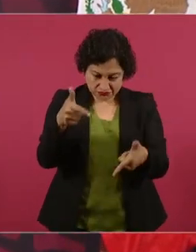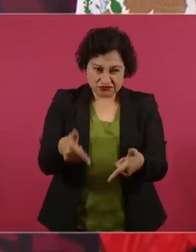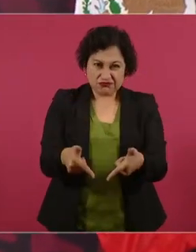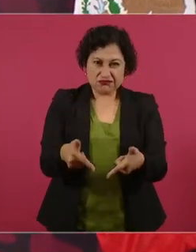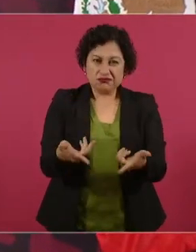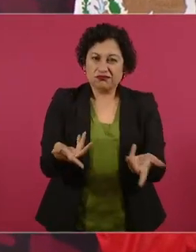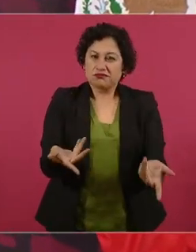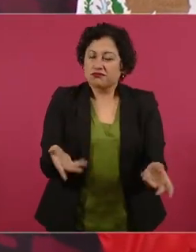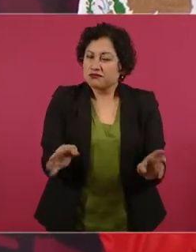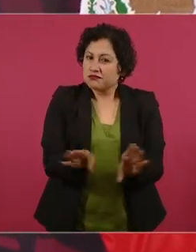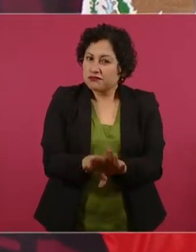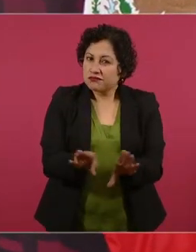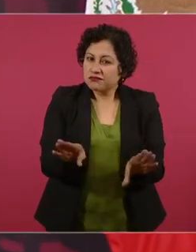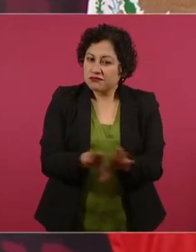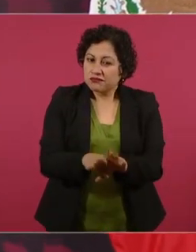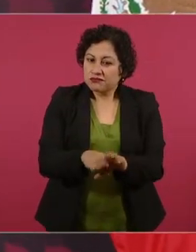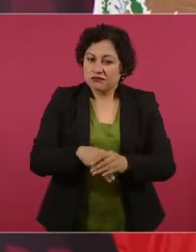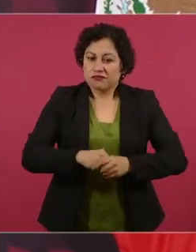Chong era el